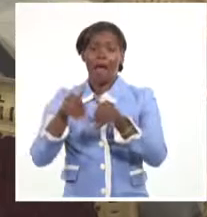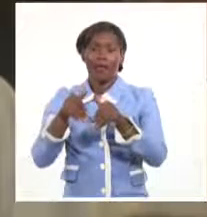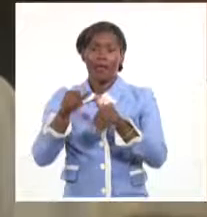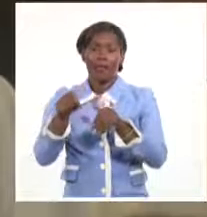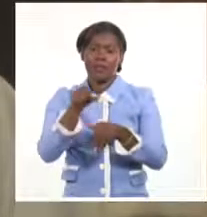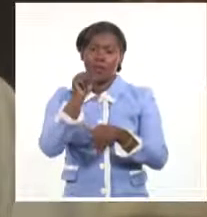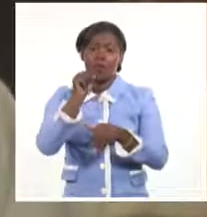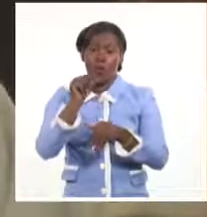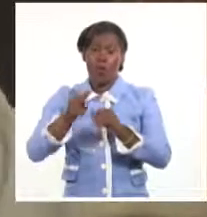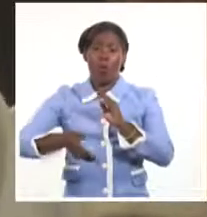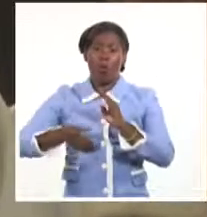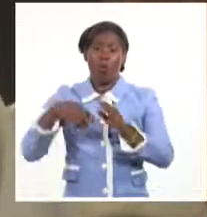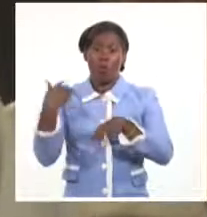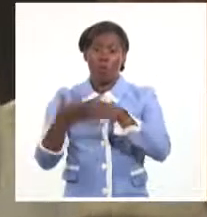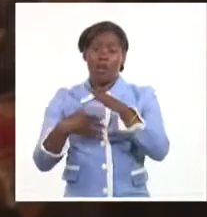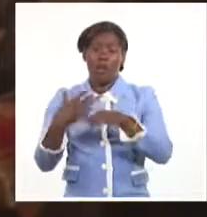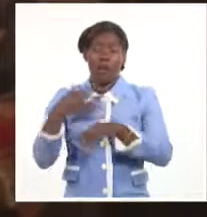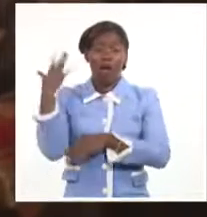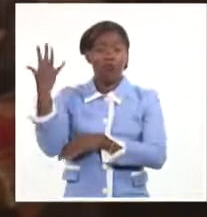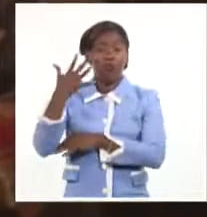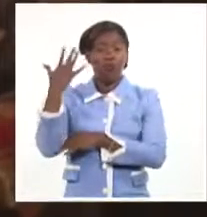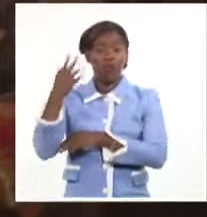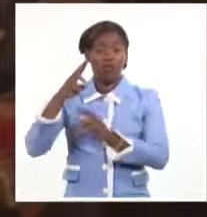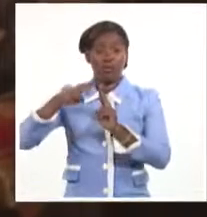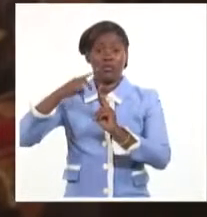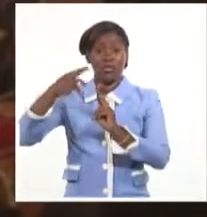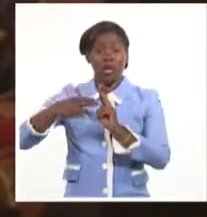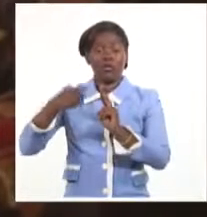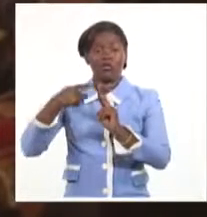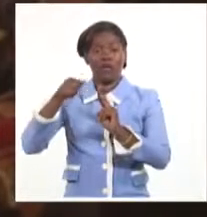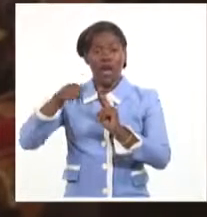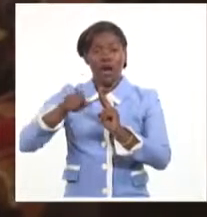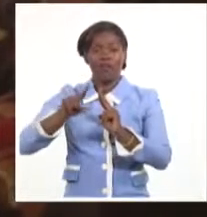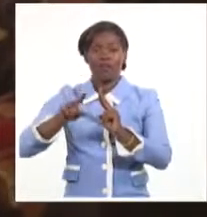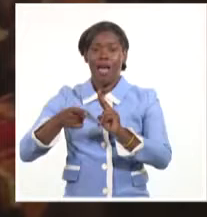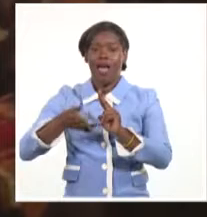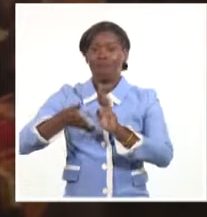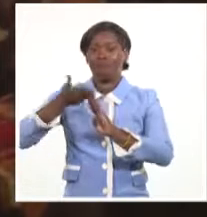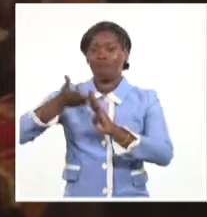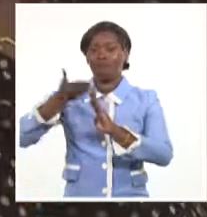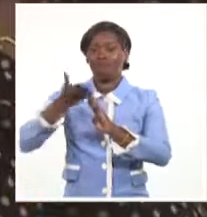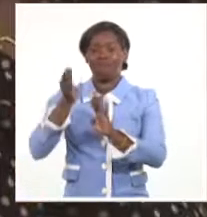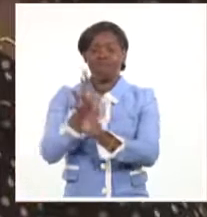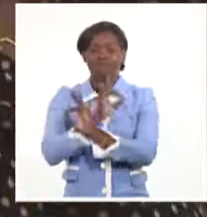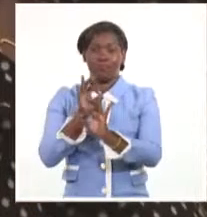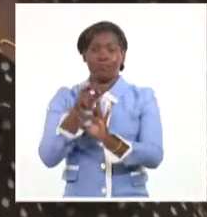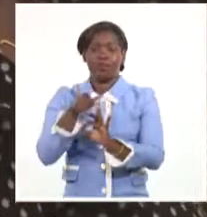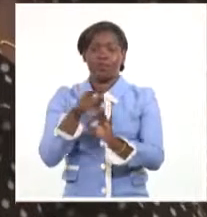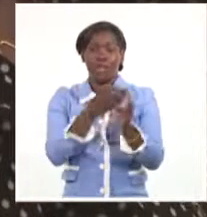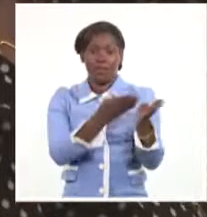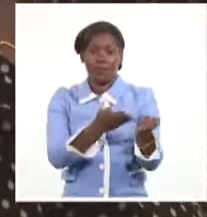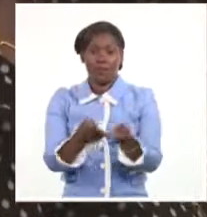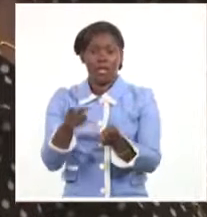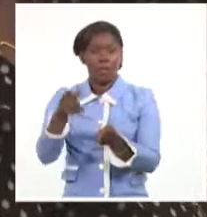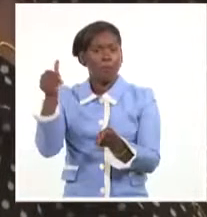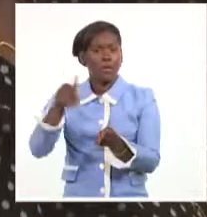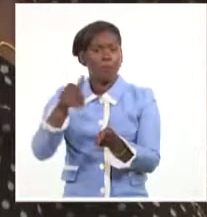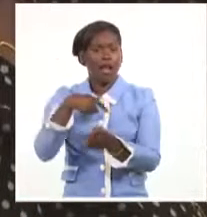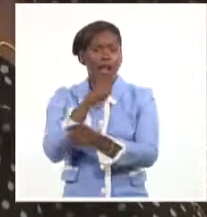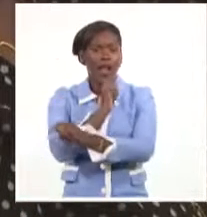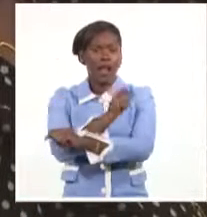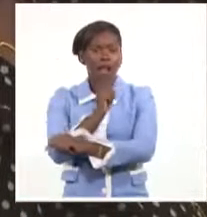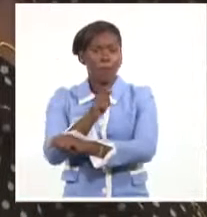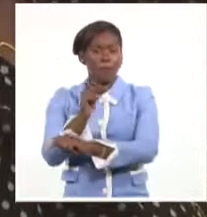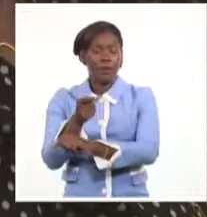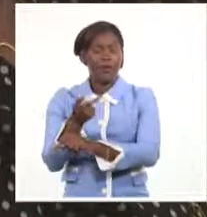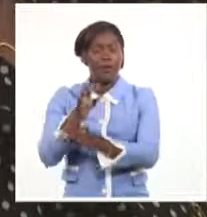las afectaciones que sufrió por el paso del huracán, acogió la celebración a la que asistieron fundadores, profesores y estudiantes de